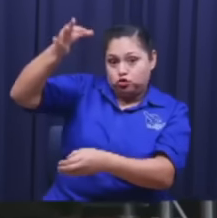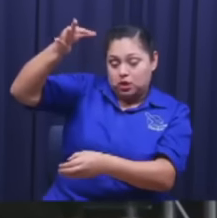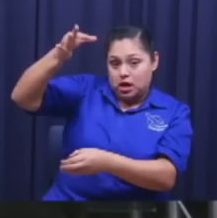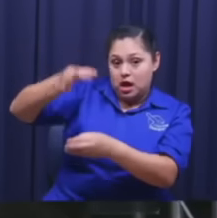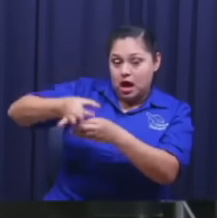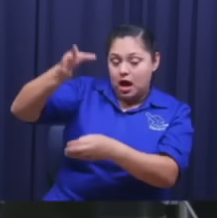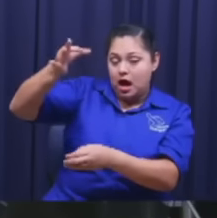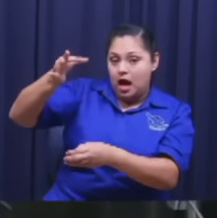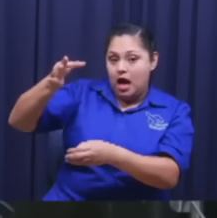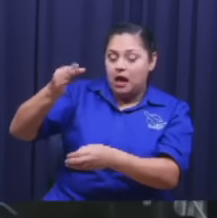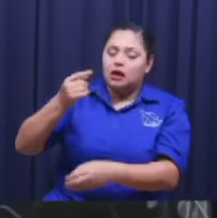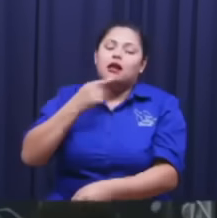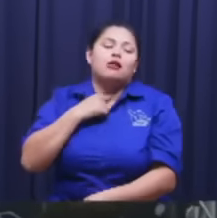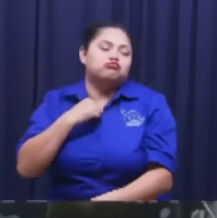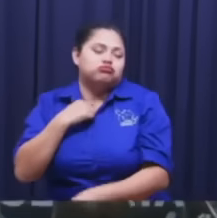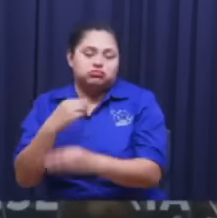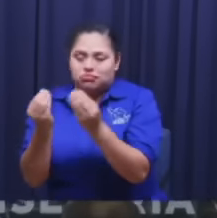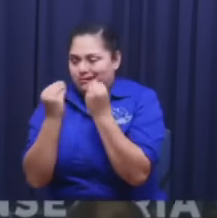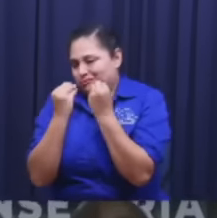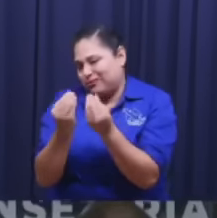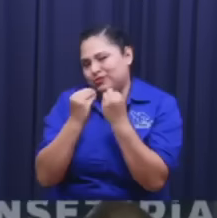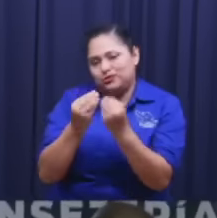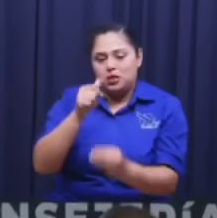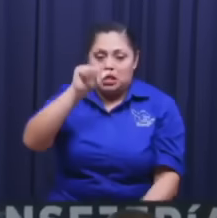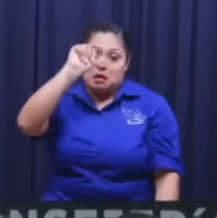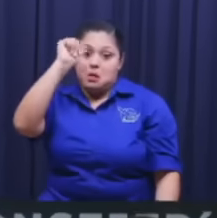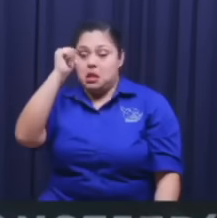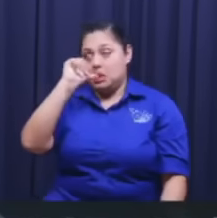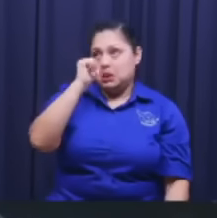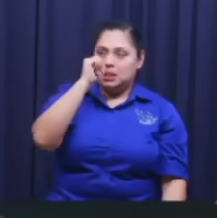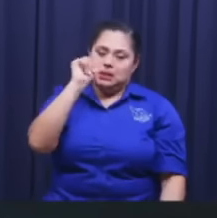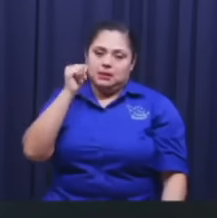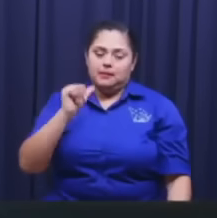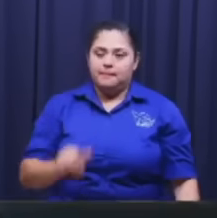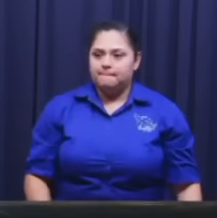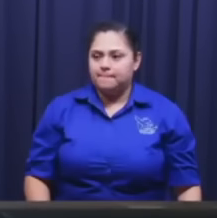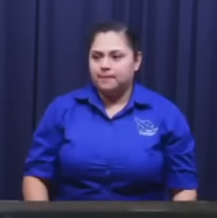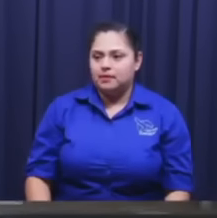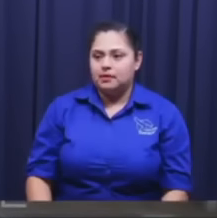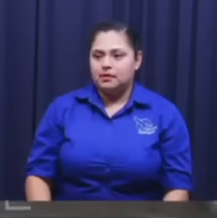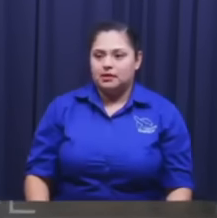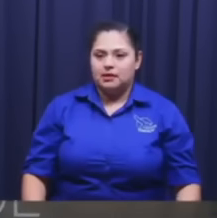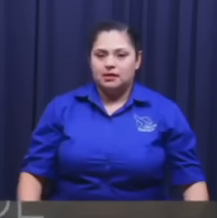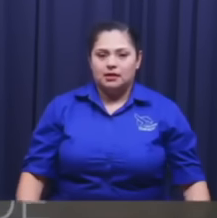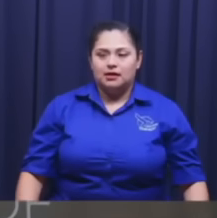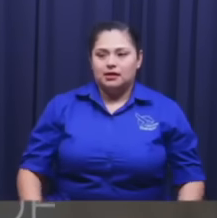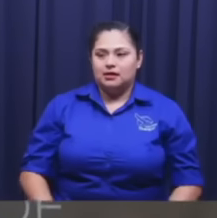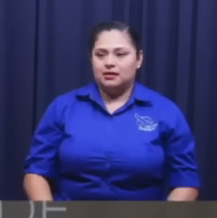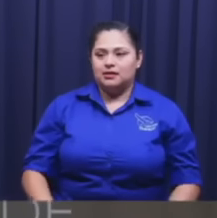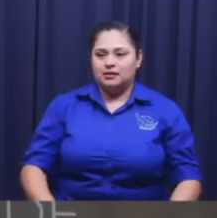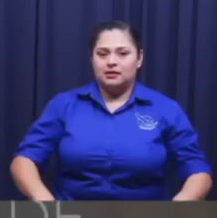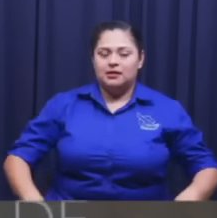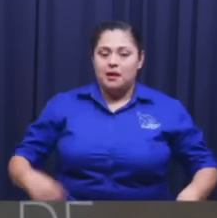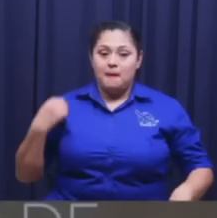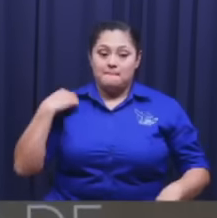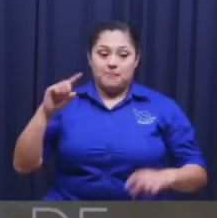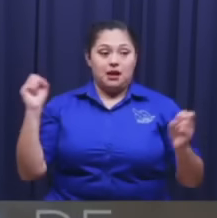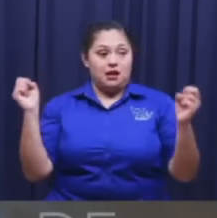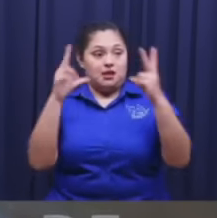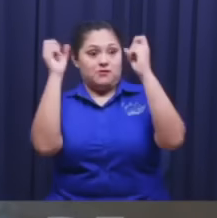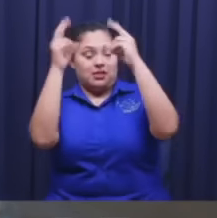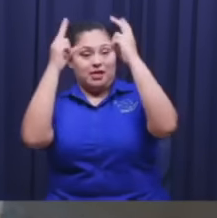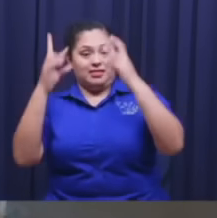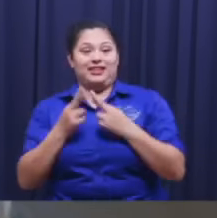Regal. La mira y dice, ¿y esto quién me lo mandó? Para el mes aquel que pasó hace 2 meses, ¿verdad? ¿Y esto quién me lo